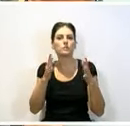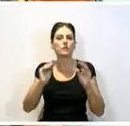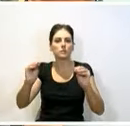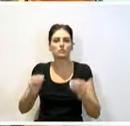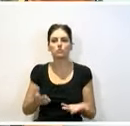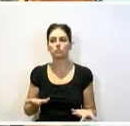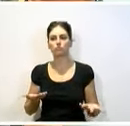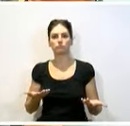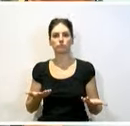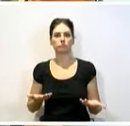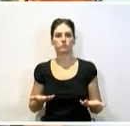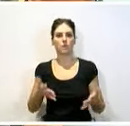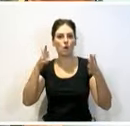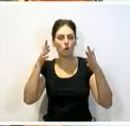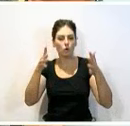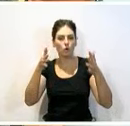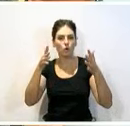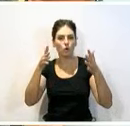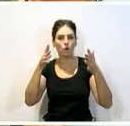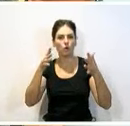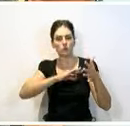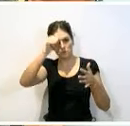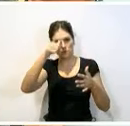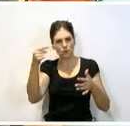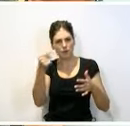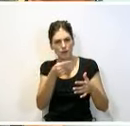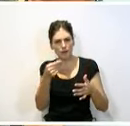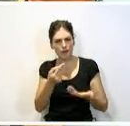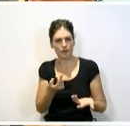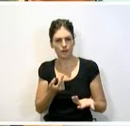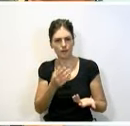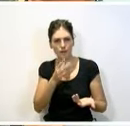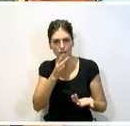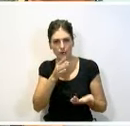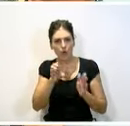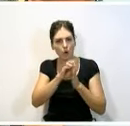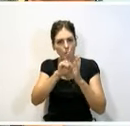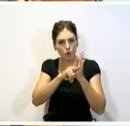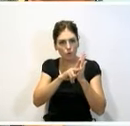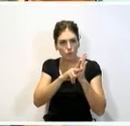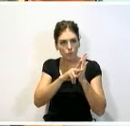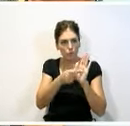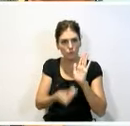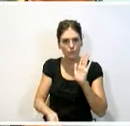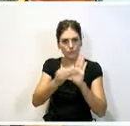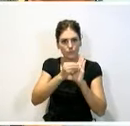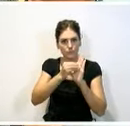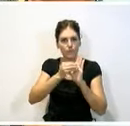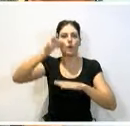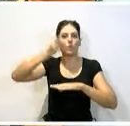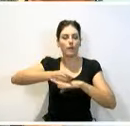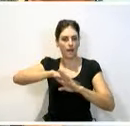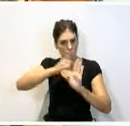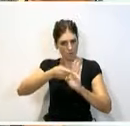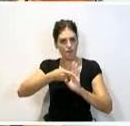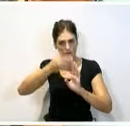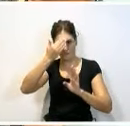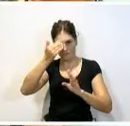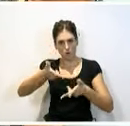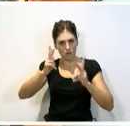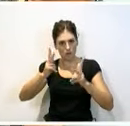la consejería del señor Galiana introduzca dentro del currículum, también obligado por la Ley de Memoria